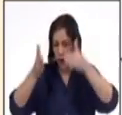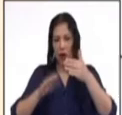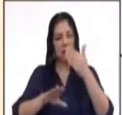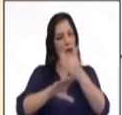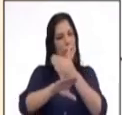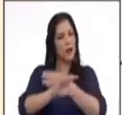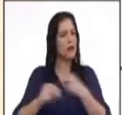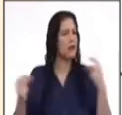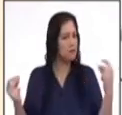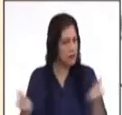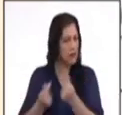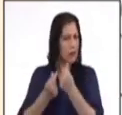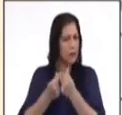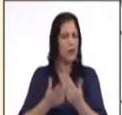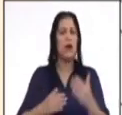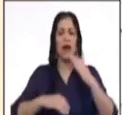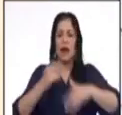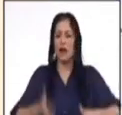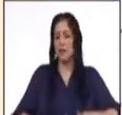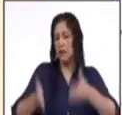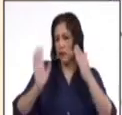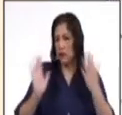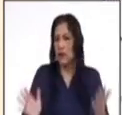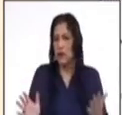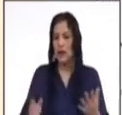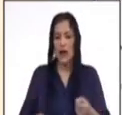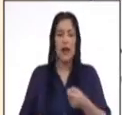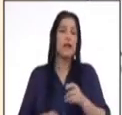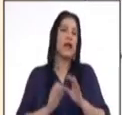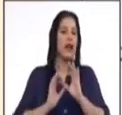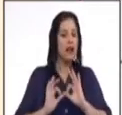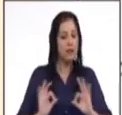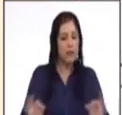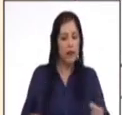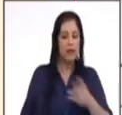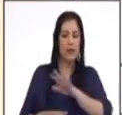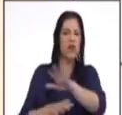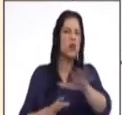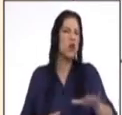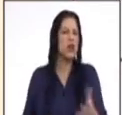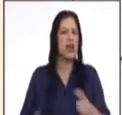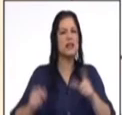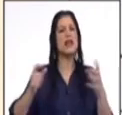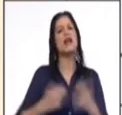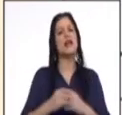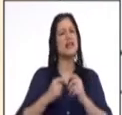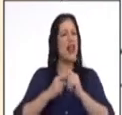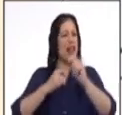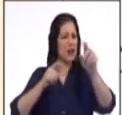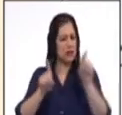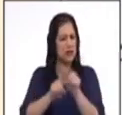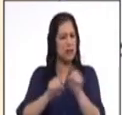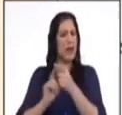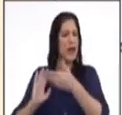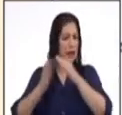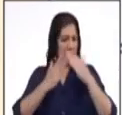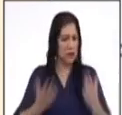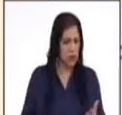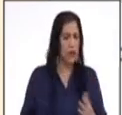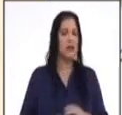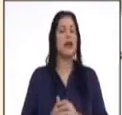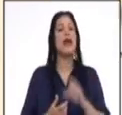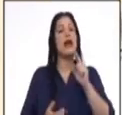mejorar radicalmente la infraestructura de saneamiento en las áreas rurales y urbanas.